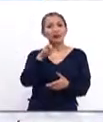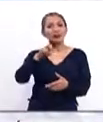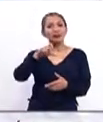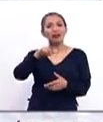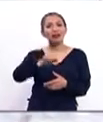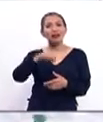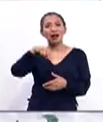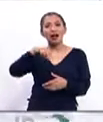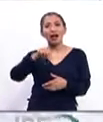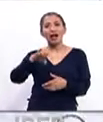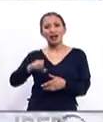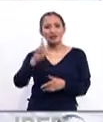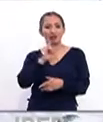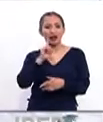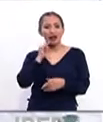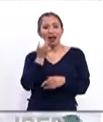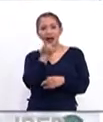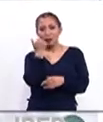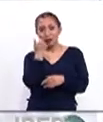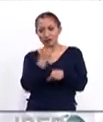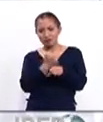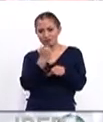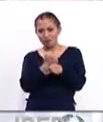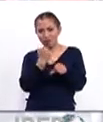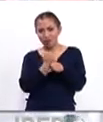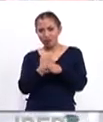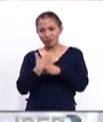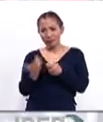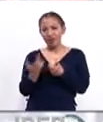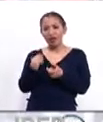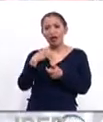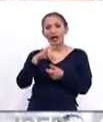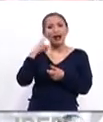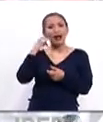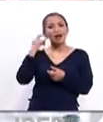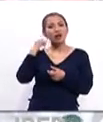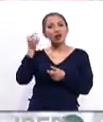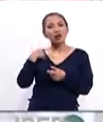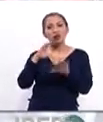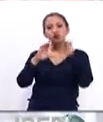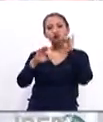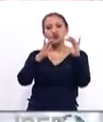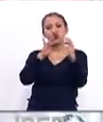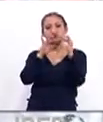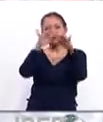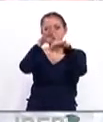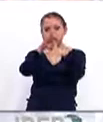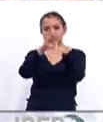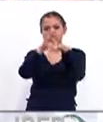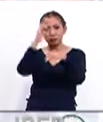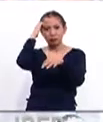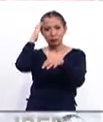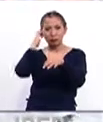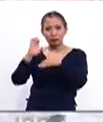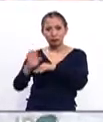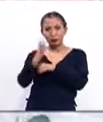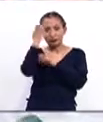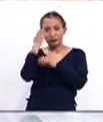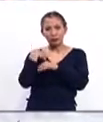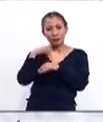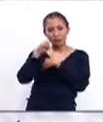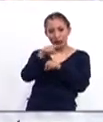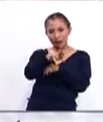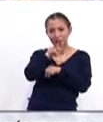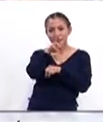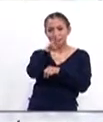NASA, Anne McLean, por parte de estudiantes de primaria en El Dorado, California, en una comunicación en vivo con la Estación Espacial. Dejemos